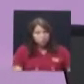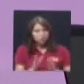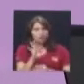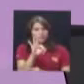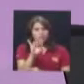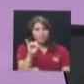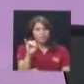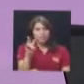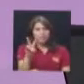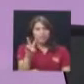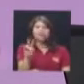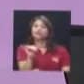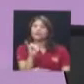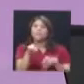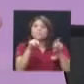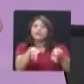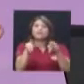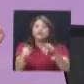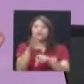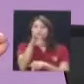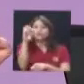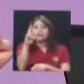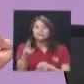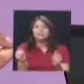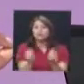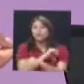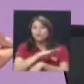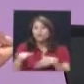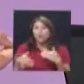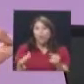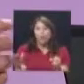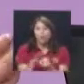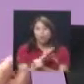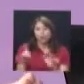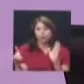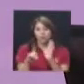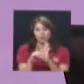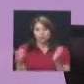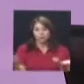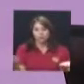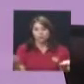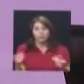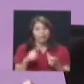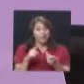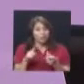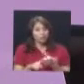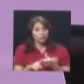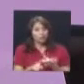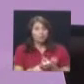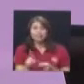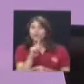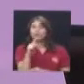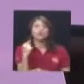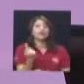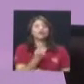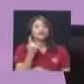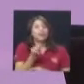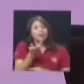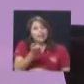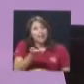tener entonces esa otra parte y no solamente los elementos de filiación